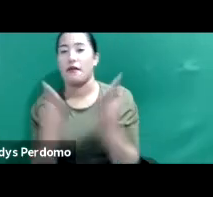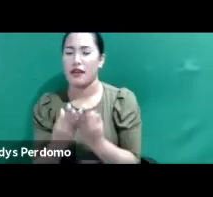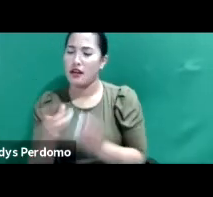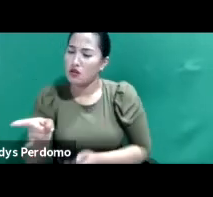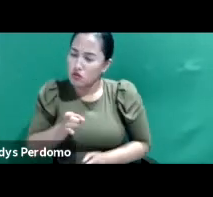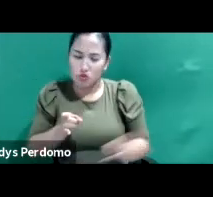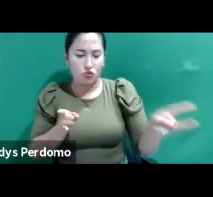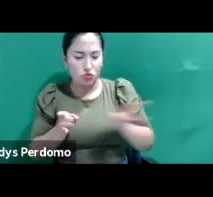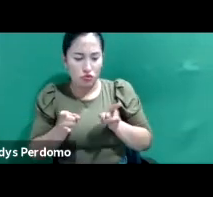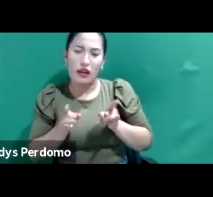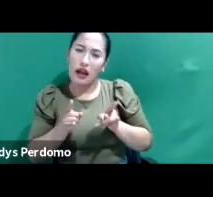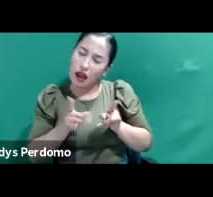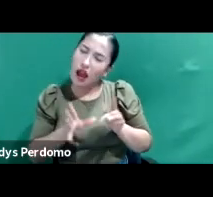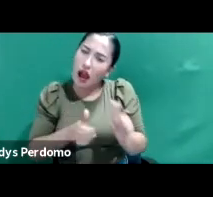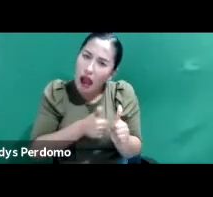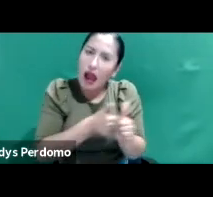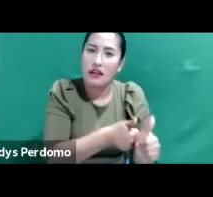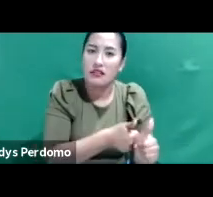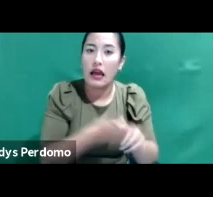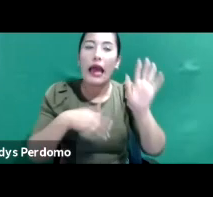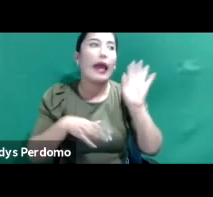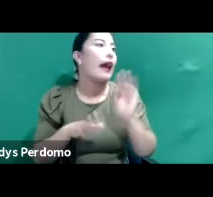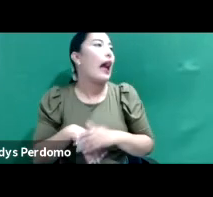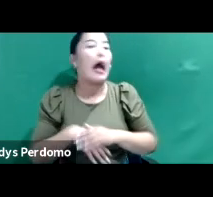certeros, no comenzar a aplicar por aplicar